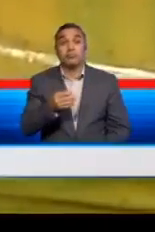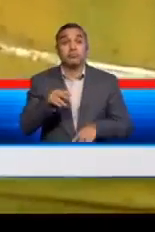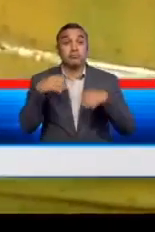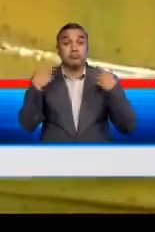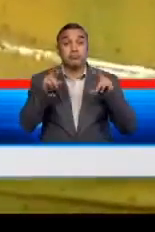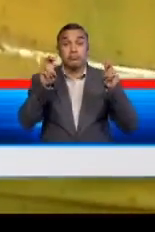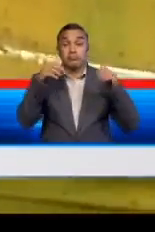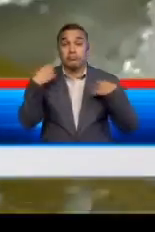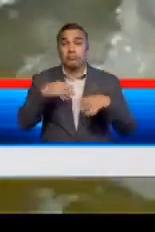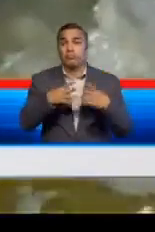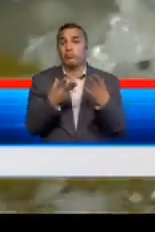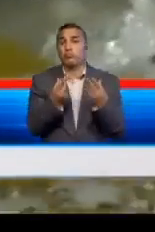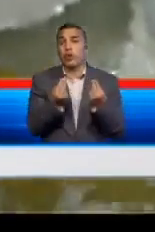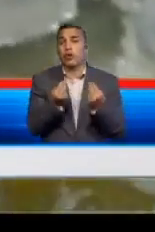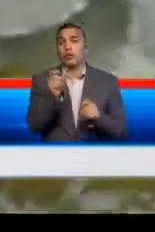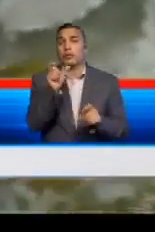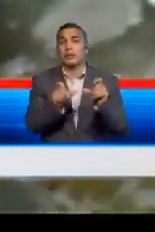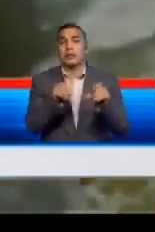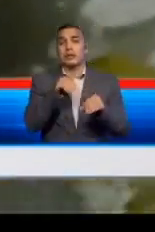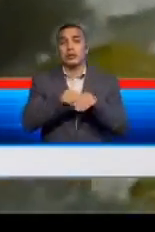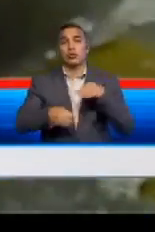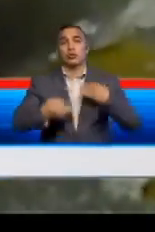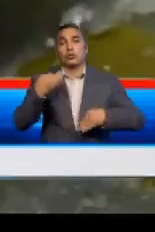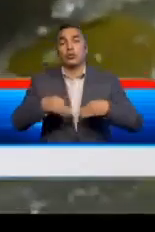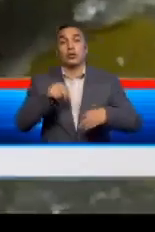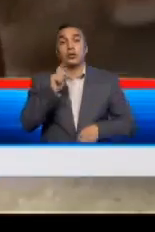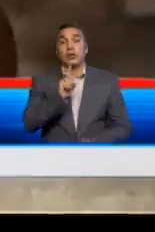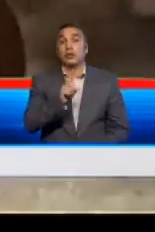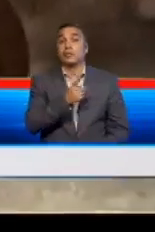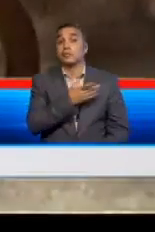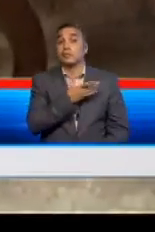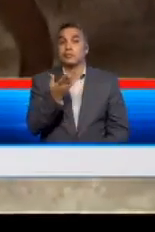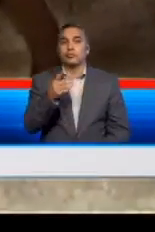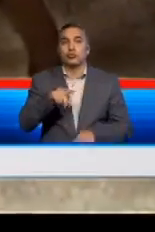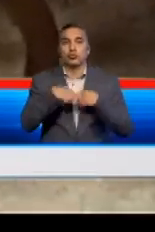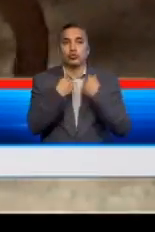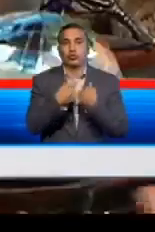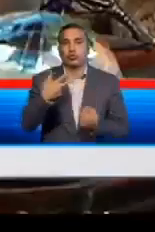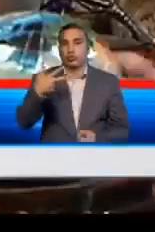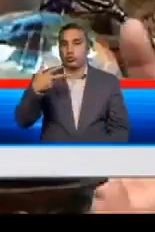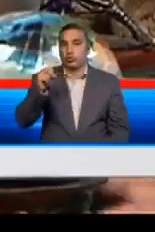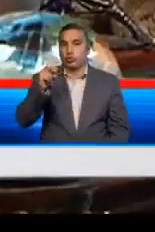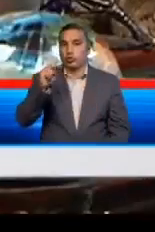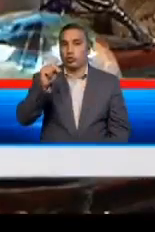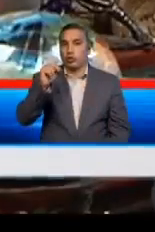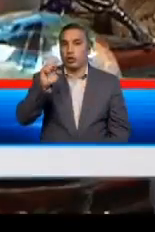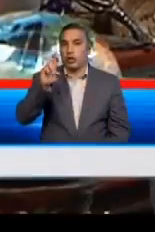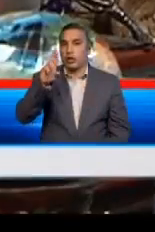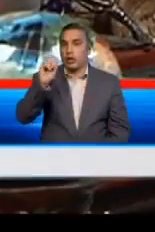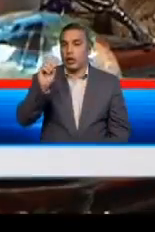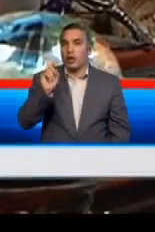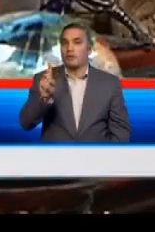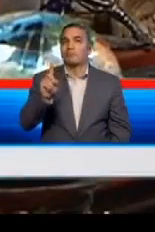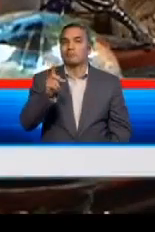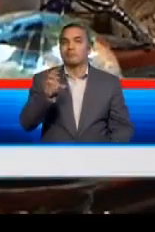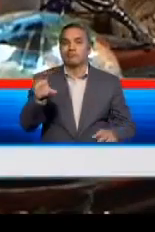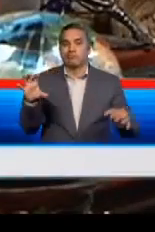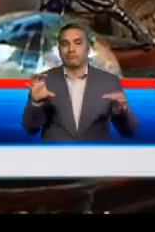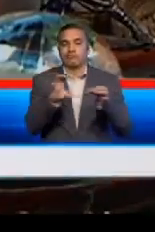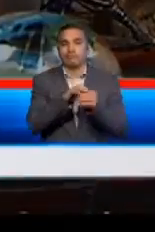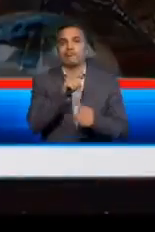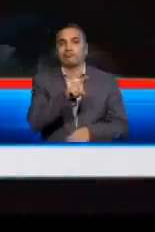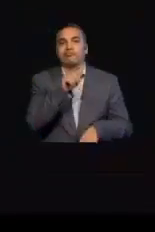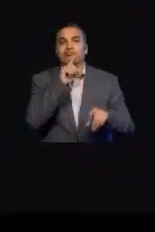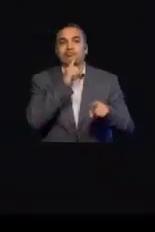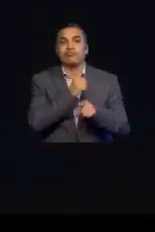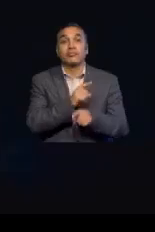que figuran en innumerables expedientes judiciales en los cuales se menciona a la banda de los choneros. Lo asocian al grupo de los choneros con